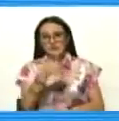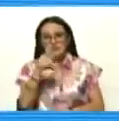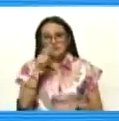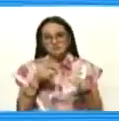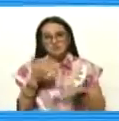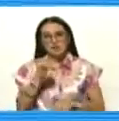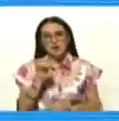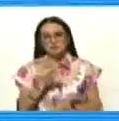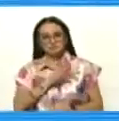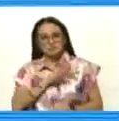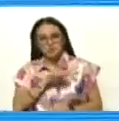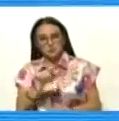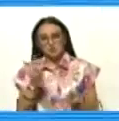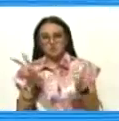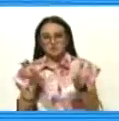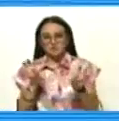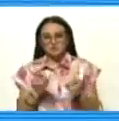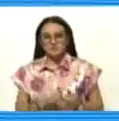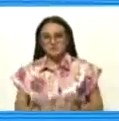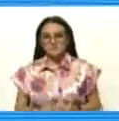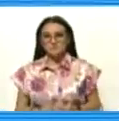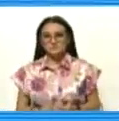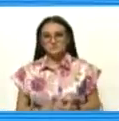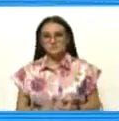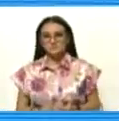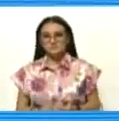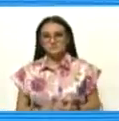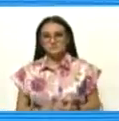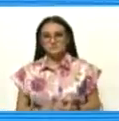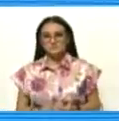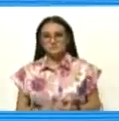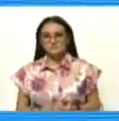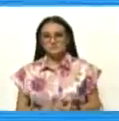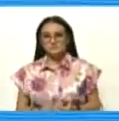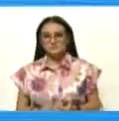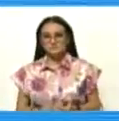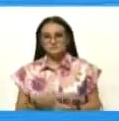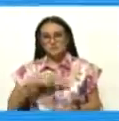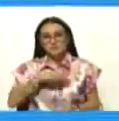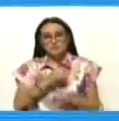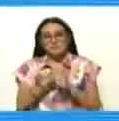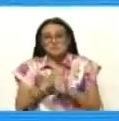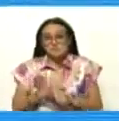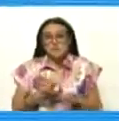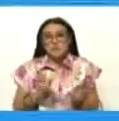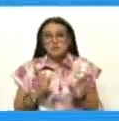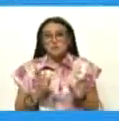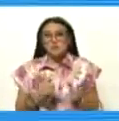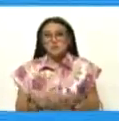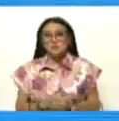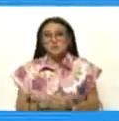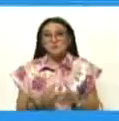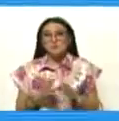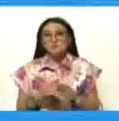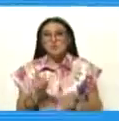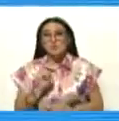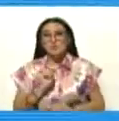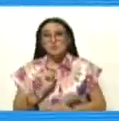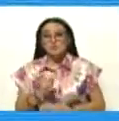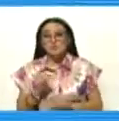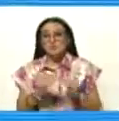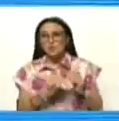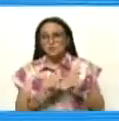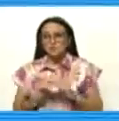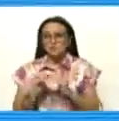sus particularidades. Nosotros no esperamos, ni nunca lo hemos pensado, pues que todos debemos ser exactamente